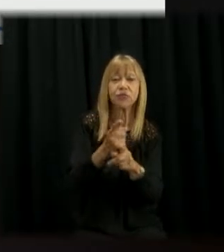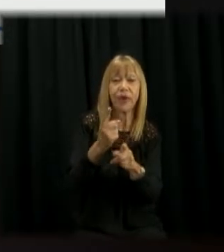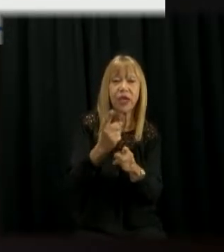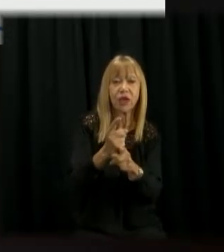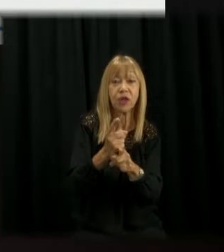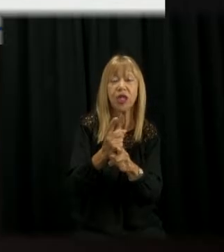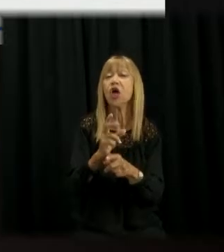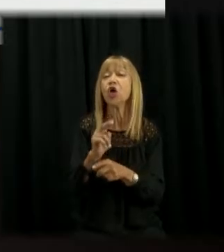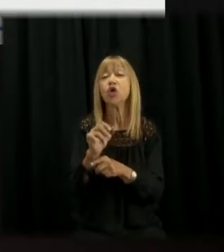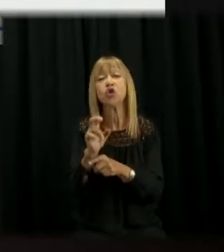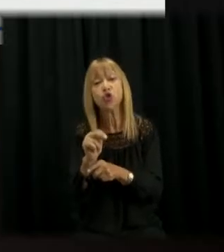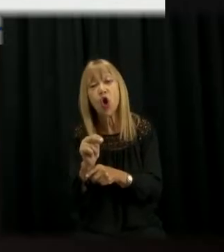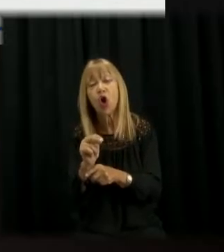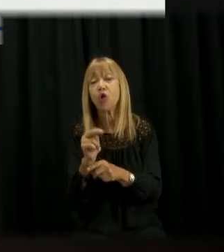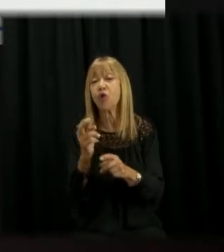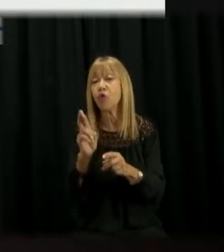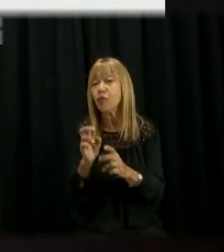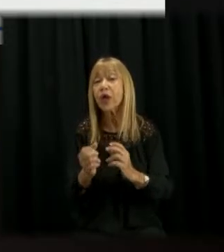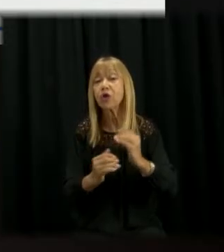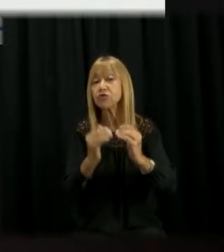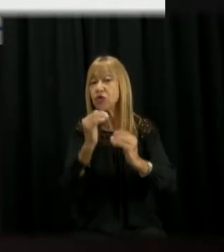21 ubica